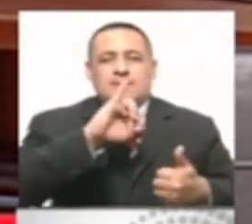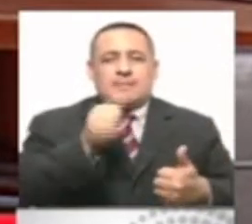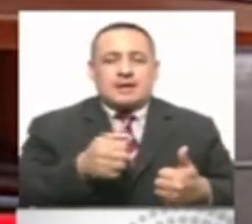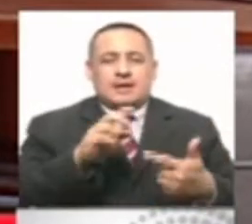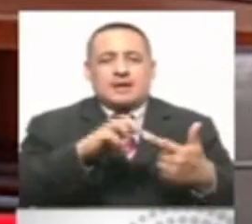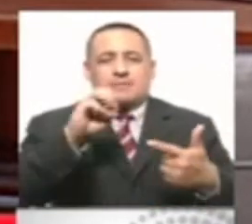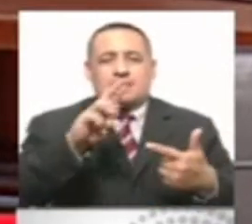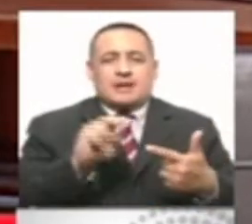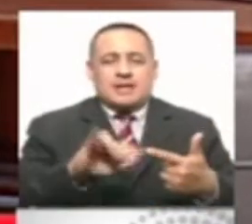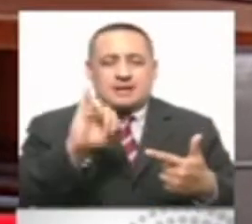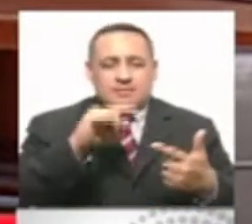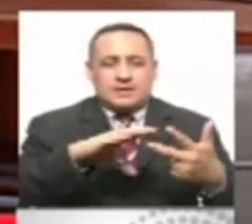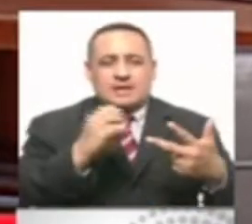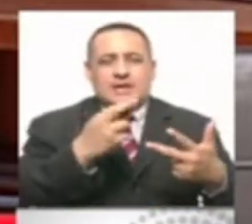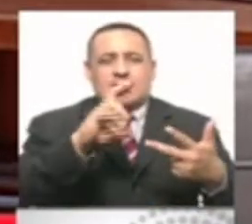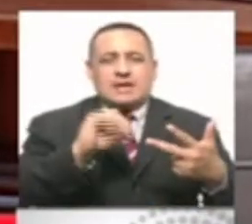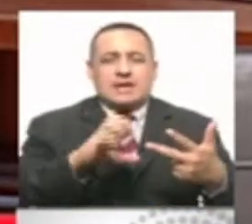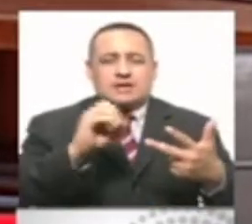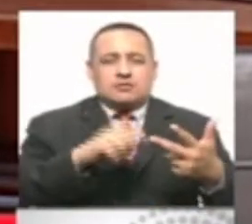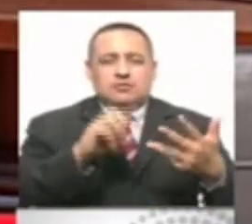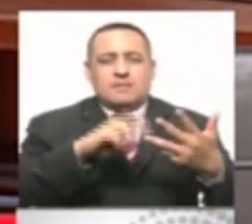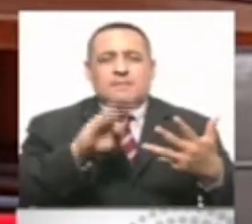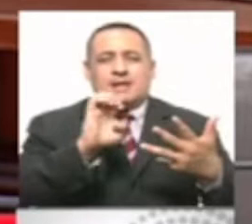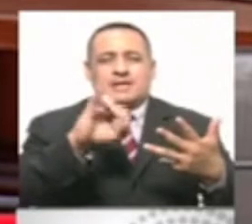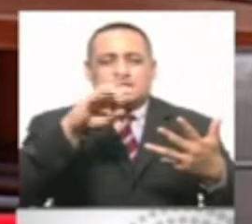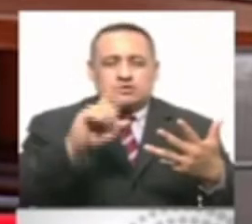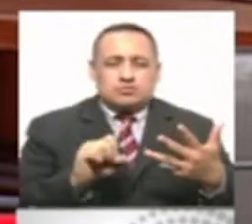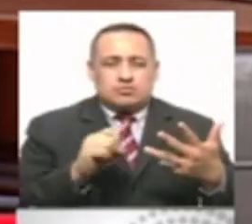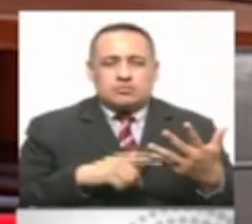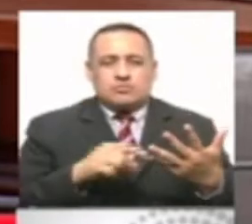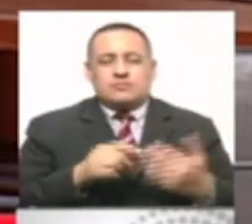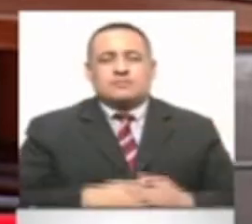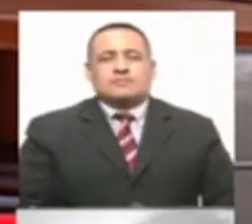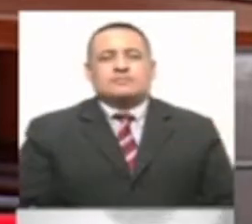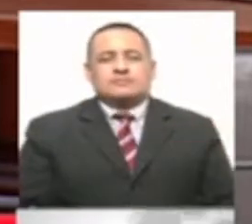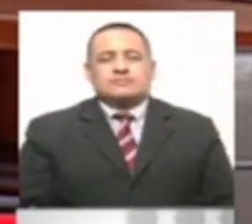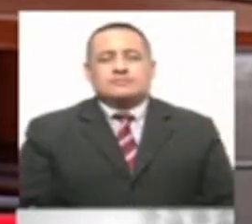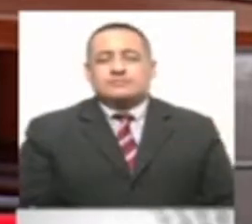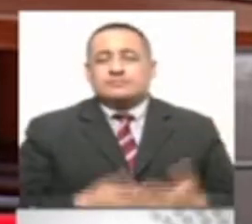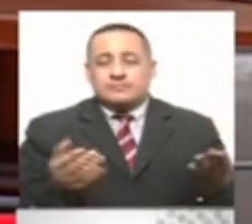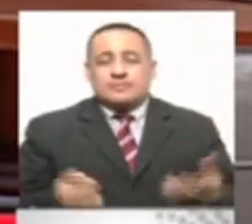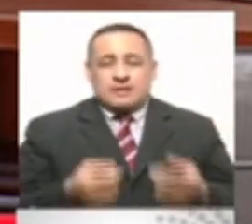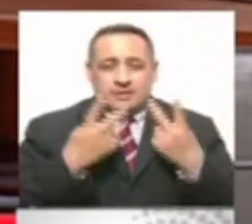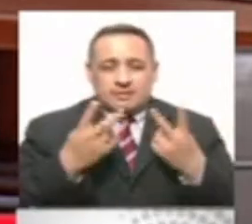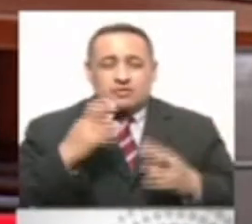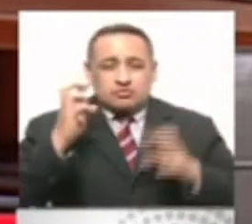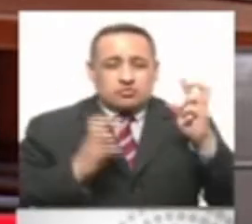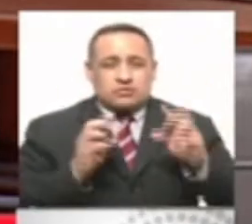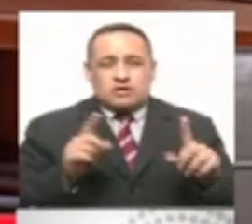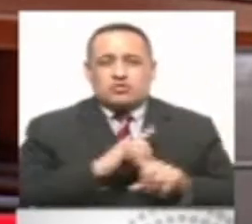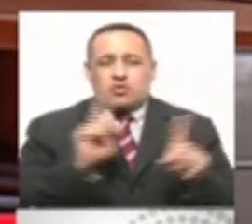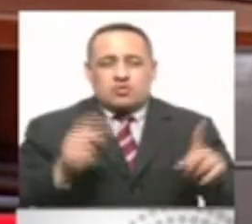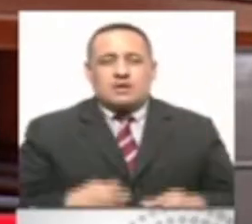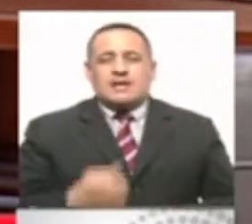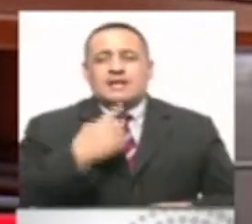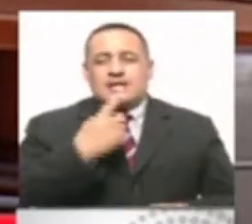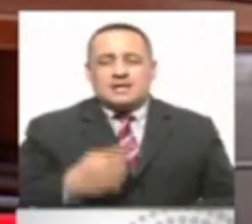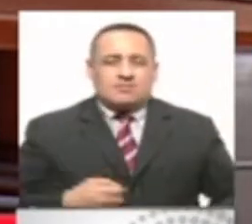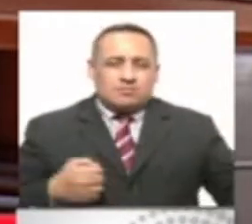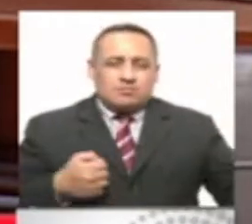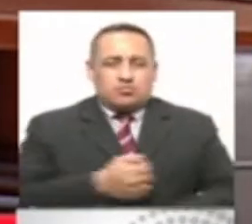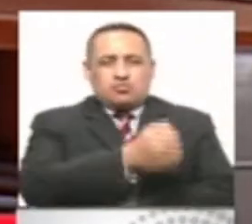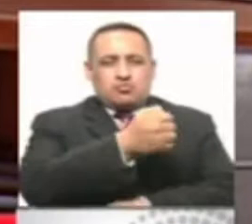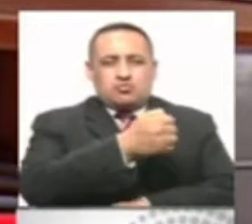Maraví, Carrasco, Ayala y Bellido. No cabe la menor duda que el objetivo era y es